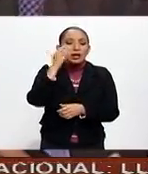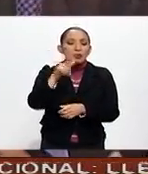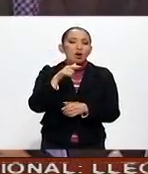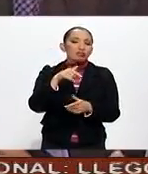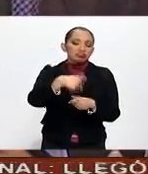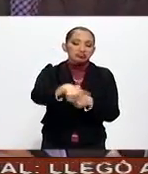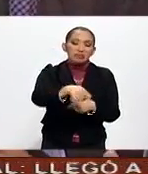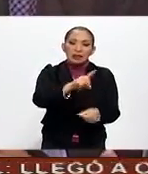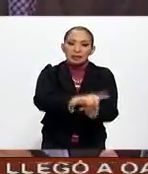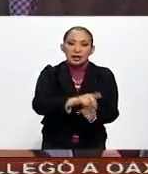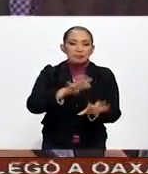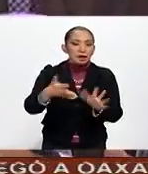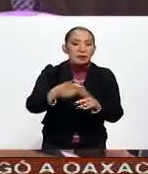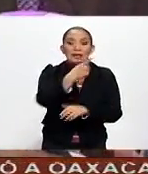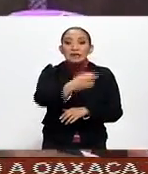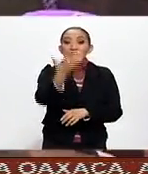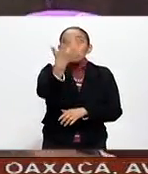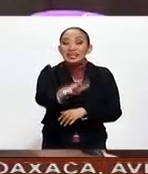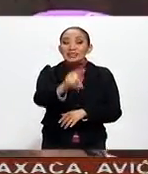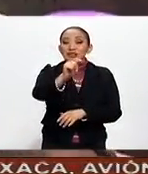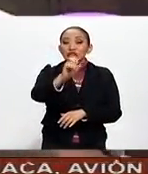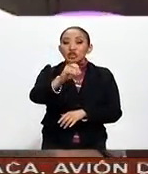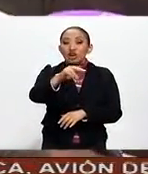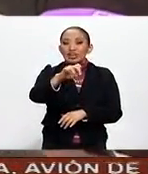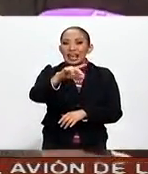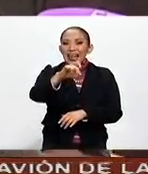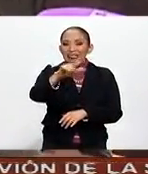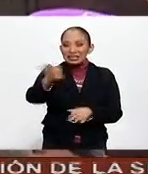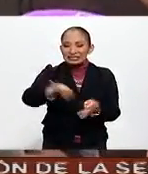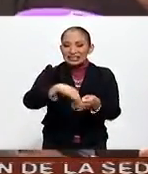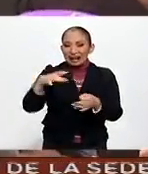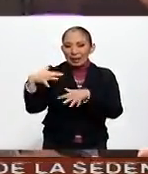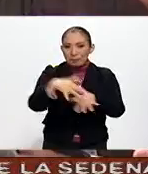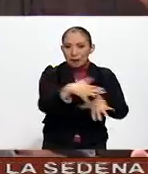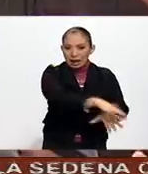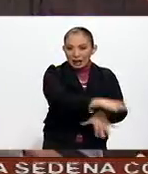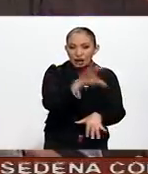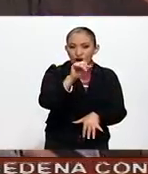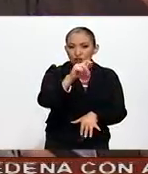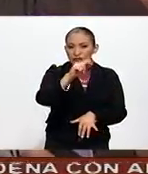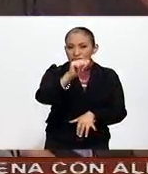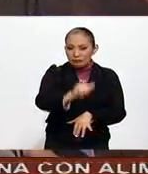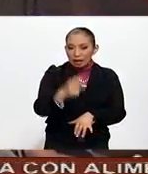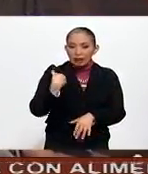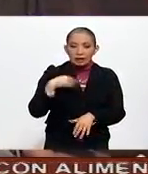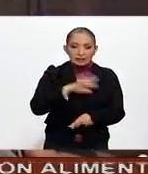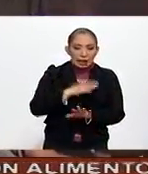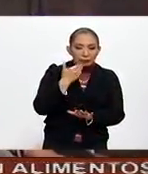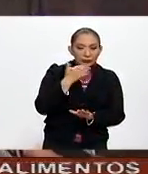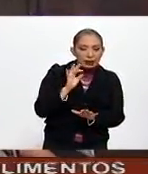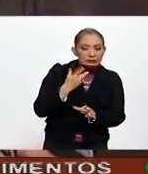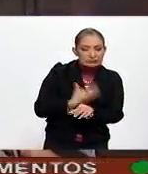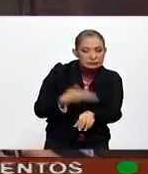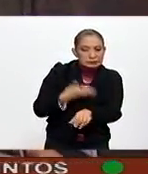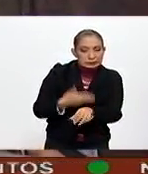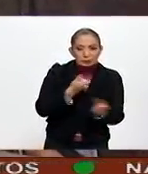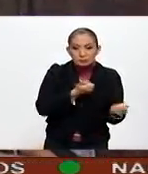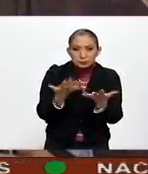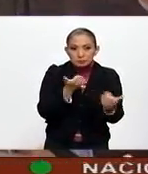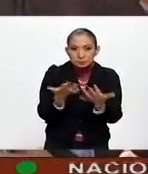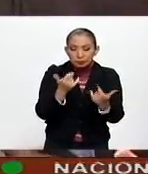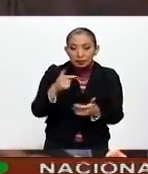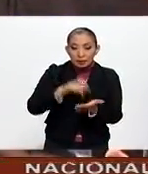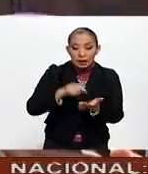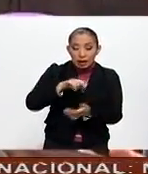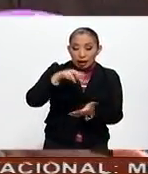los siguientes días con poco más de 110 toneladas a la zona de la costa. Hemos logrado restablecer en buena medida el abasto, sobre todo en la